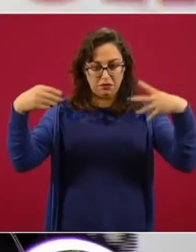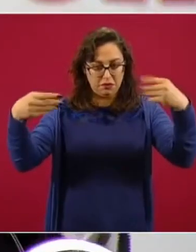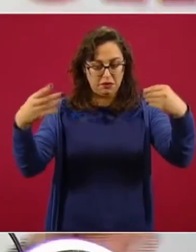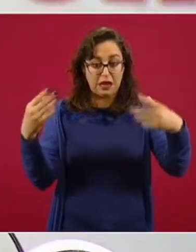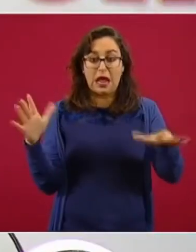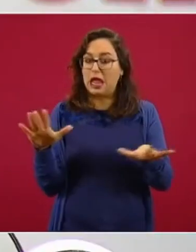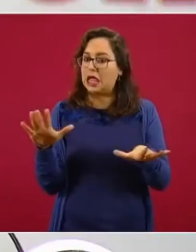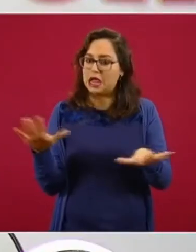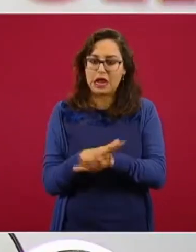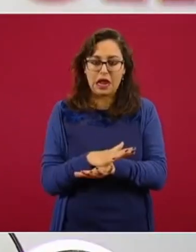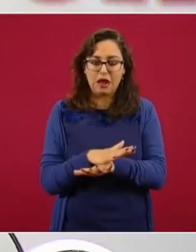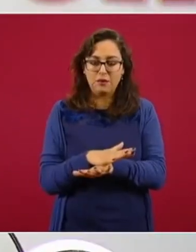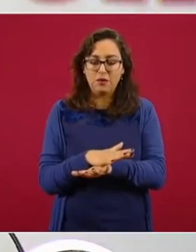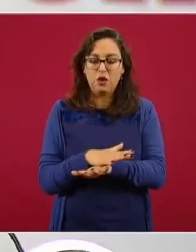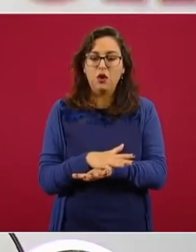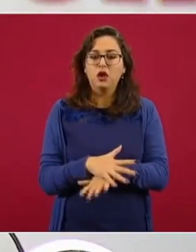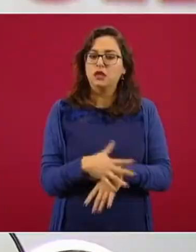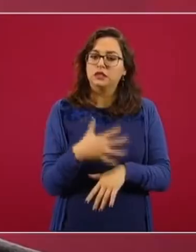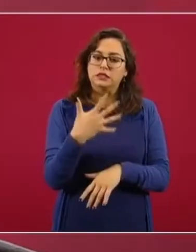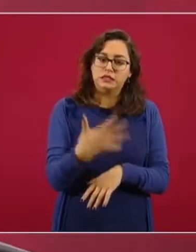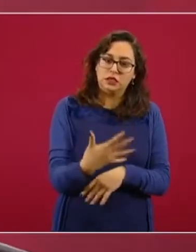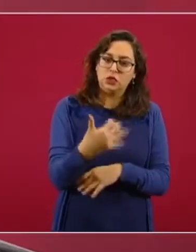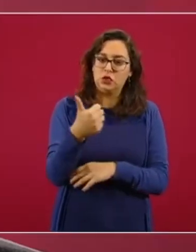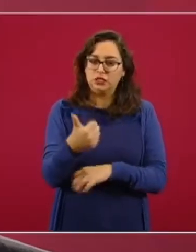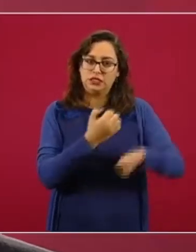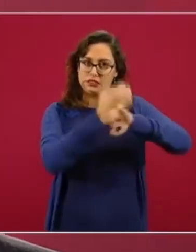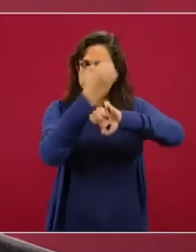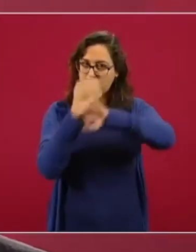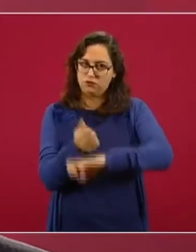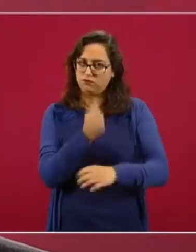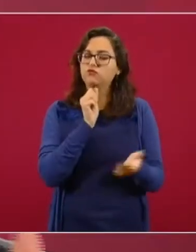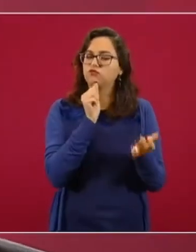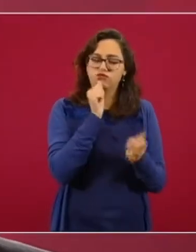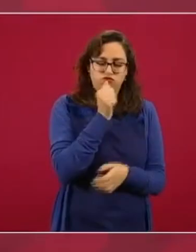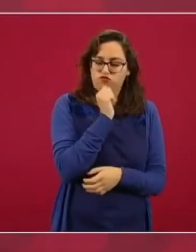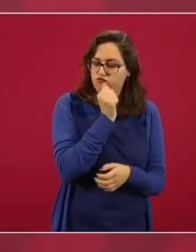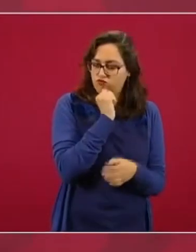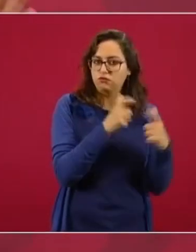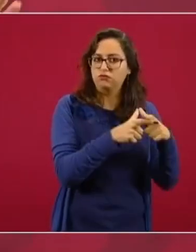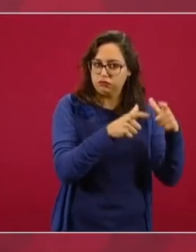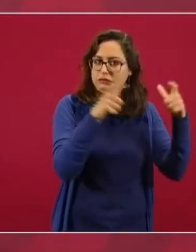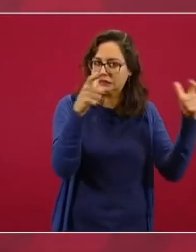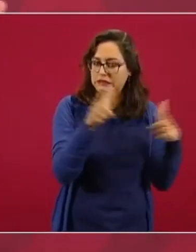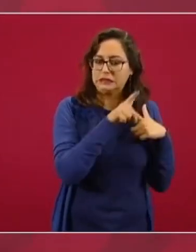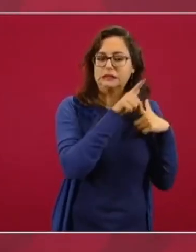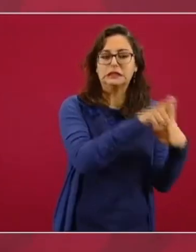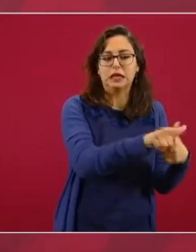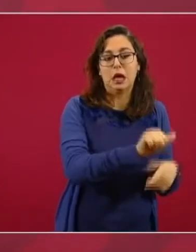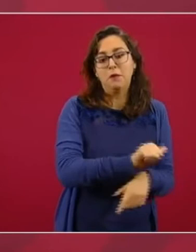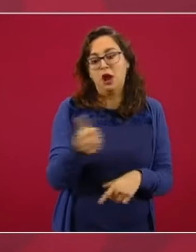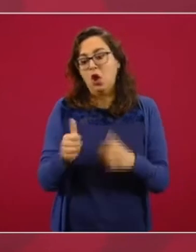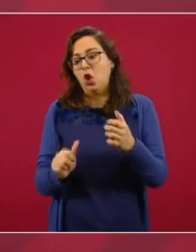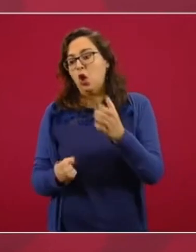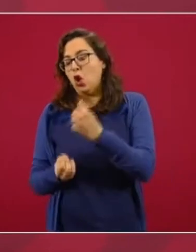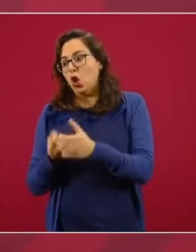es principalmente a expensas de 5 o 6 entidades federativas. Otras ya están de salida, se